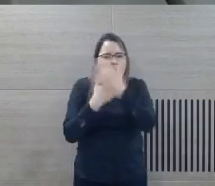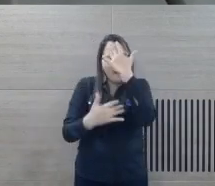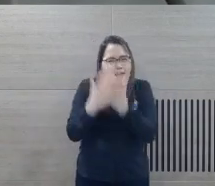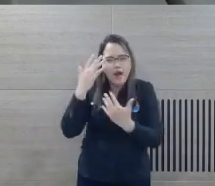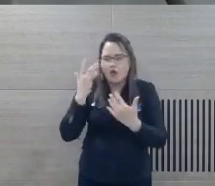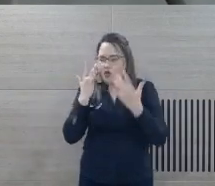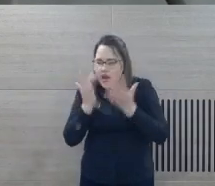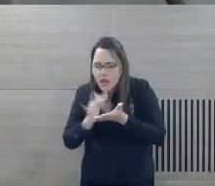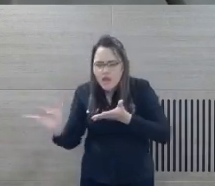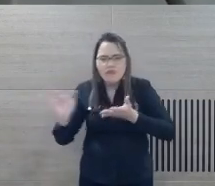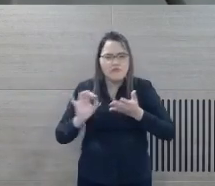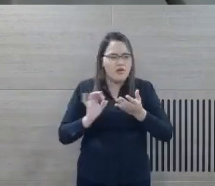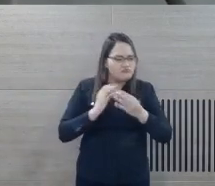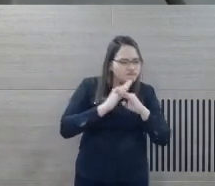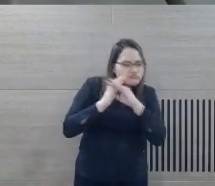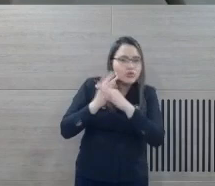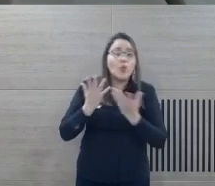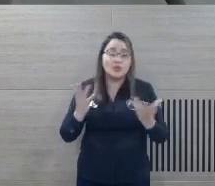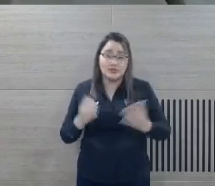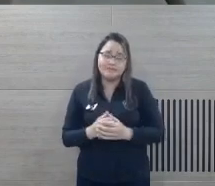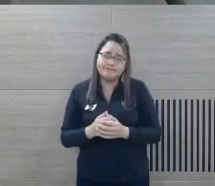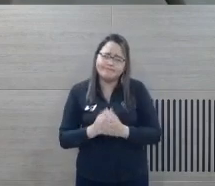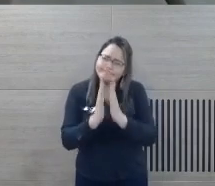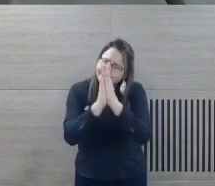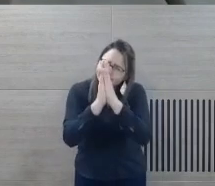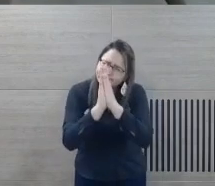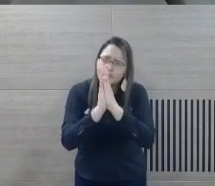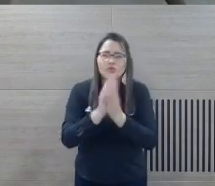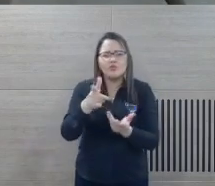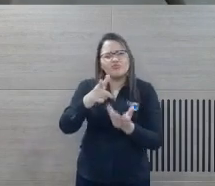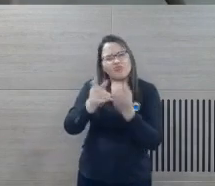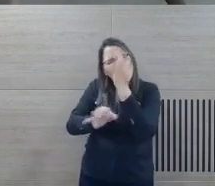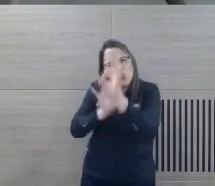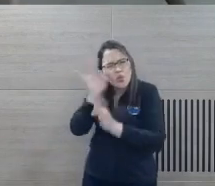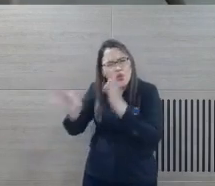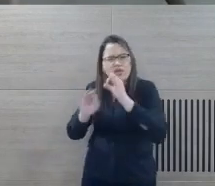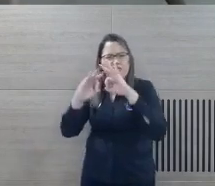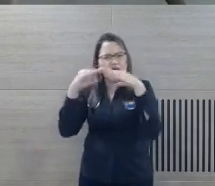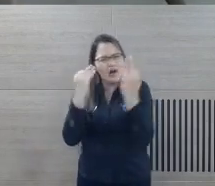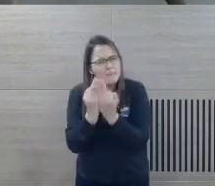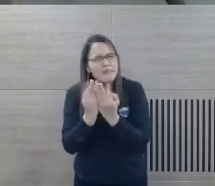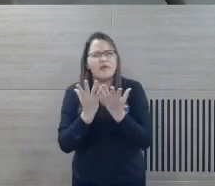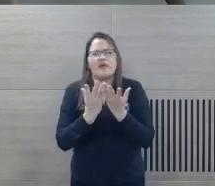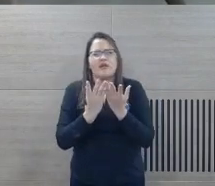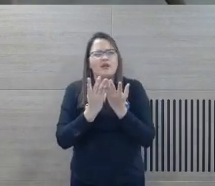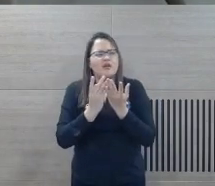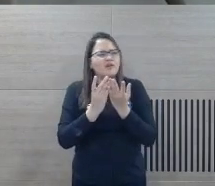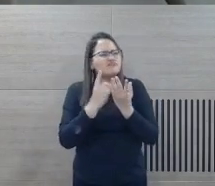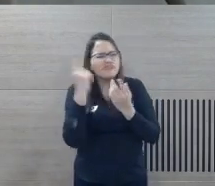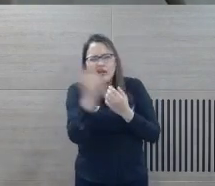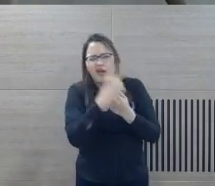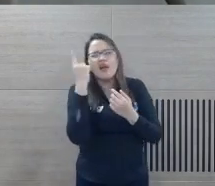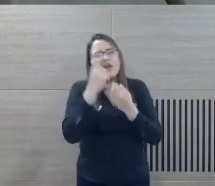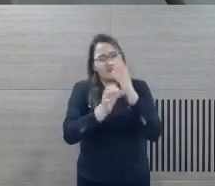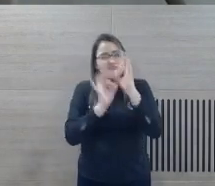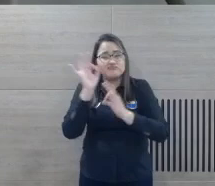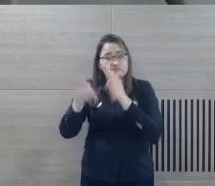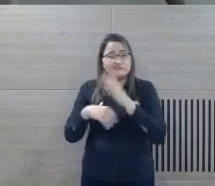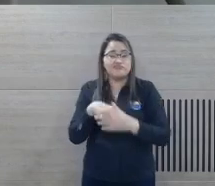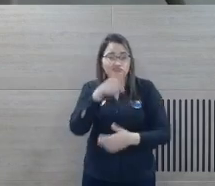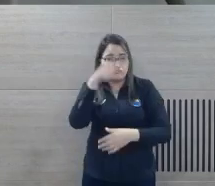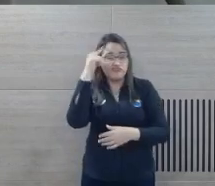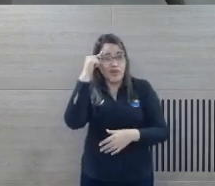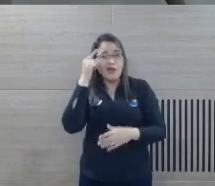su salud. Cuiden la de los otros. No nos acostumbremos simplemente a banalizar la muerte. Todos los días en Colombia están muriendo